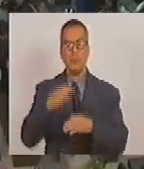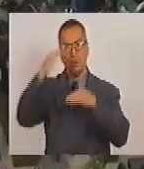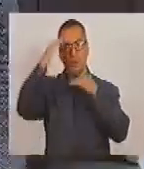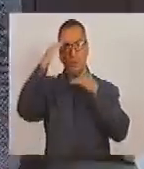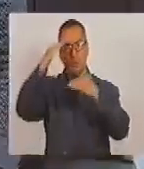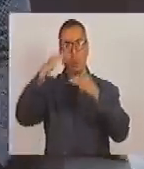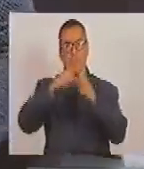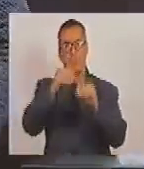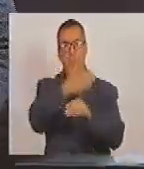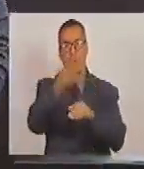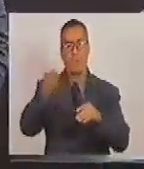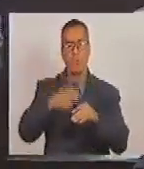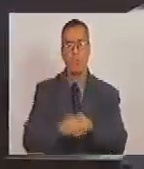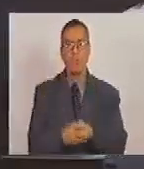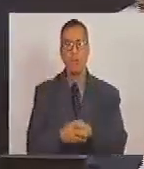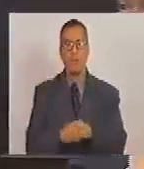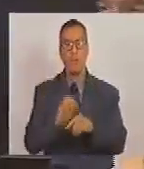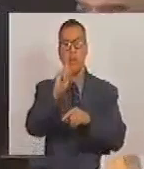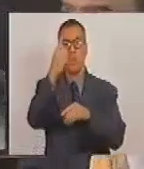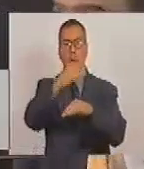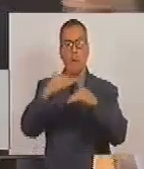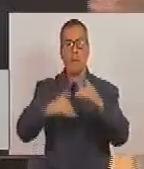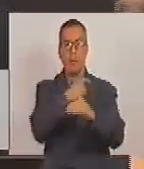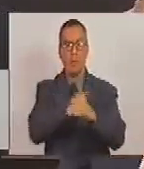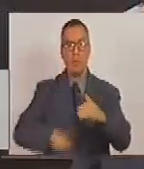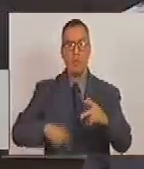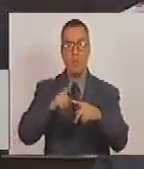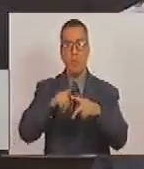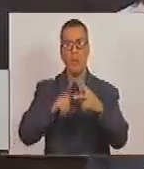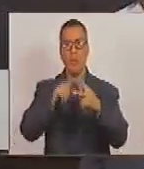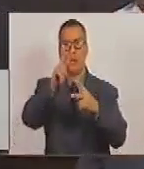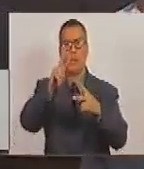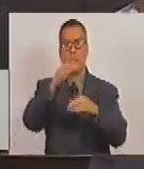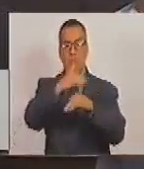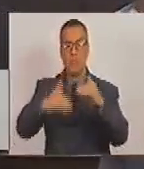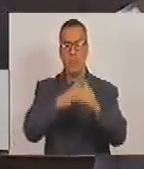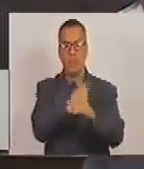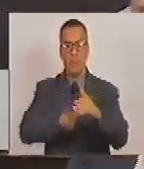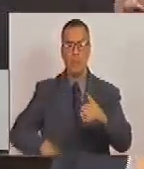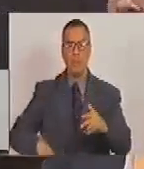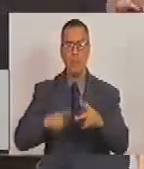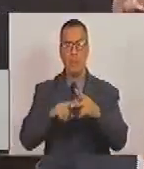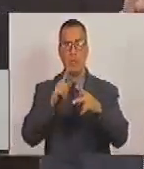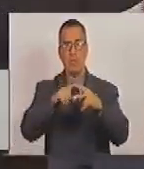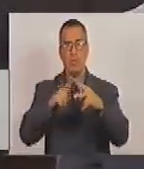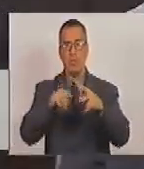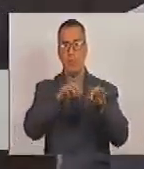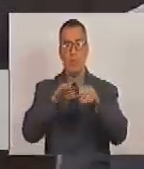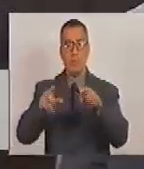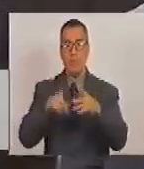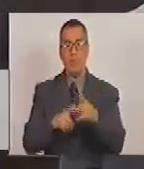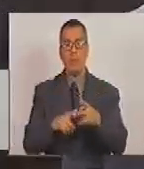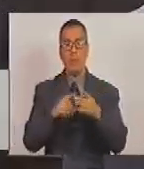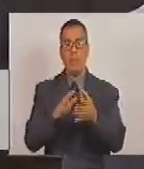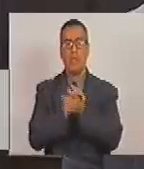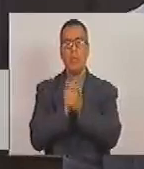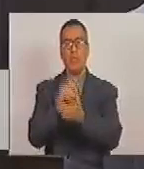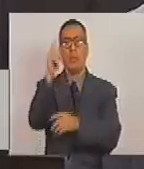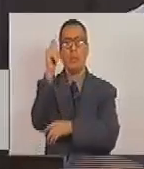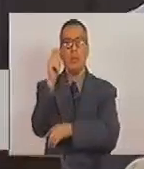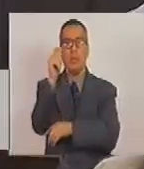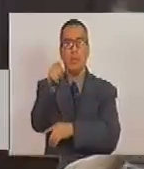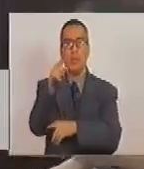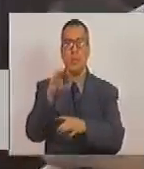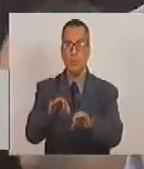Saludarlo a usted, al primer vicepresidente, a la segunda vicepresidenta, a las secretarias, a mis colegas diputados, pero